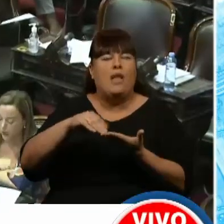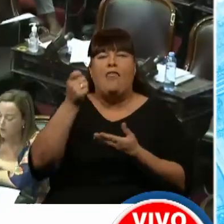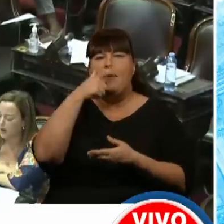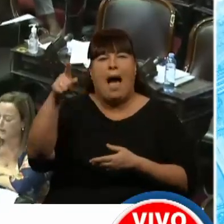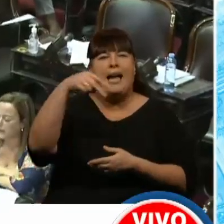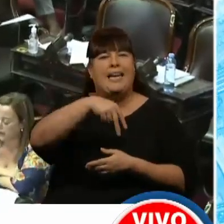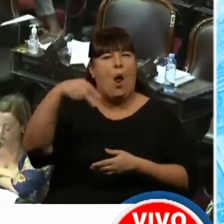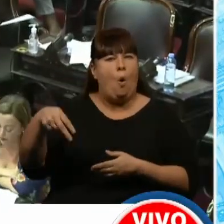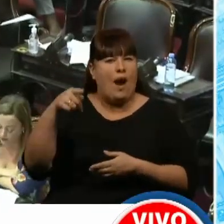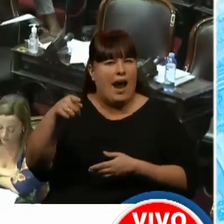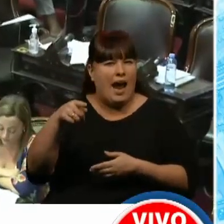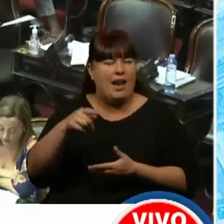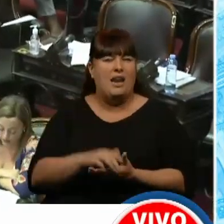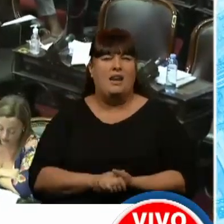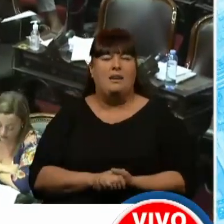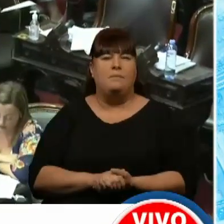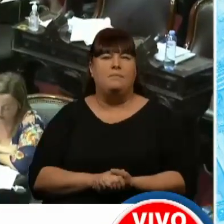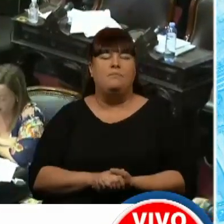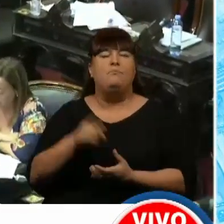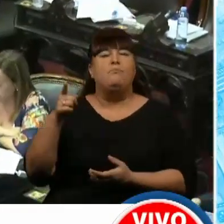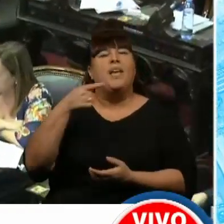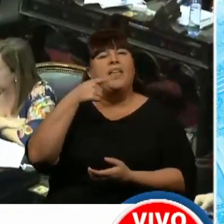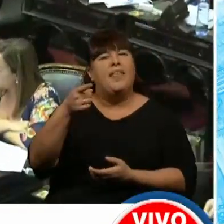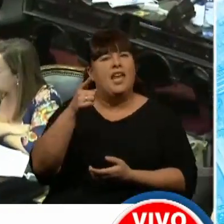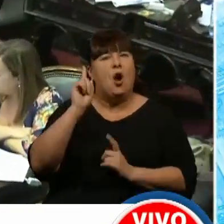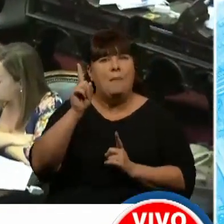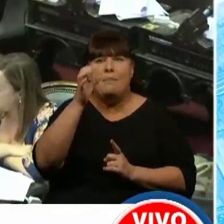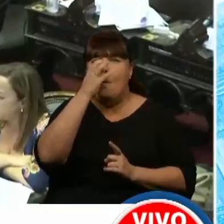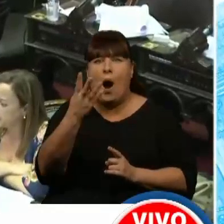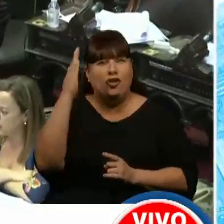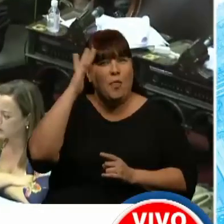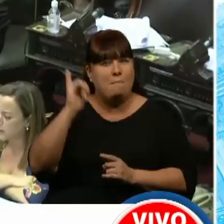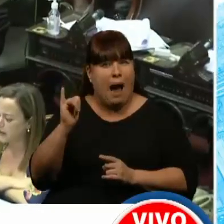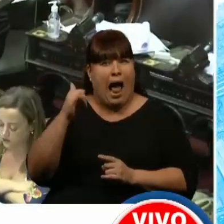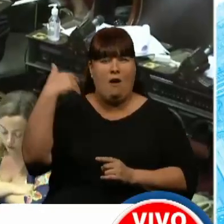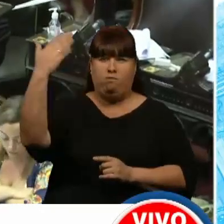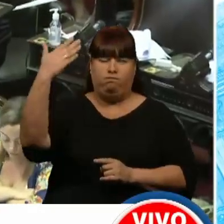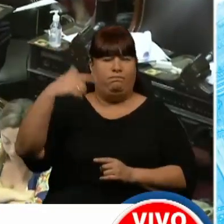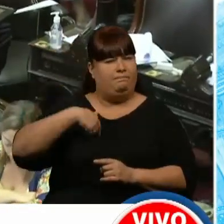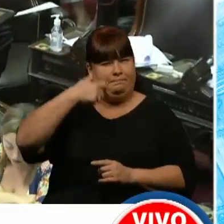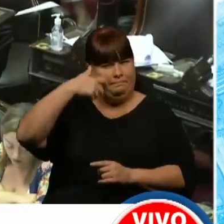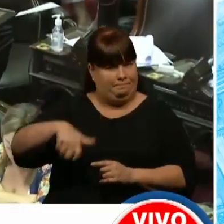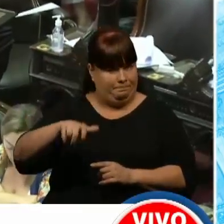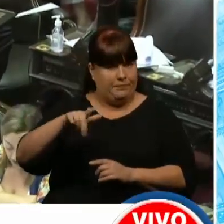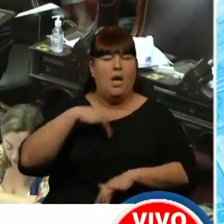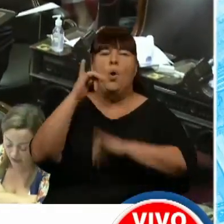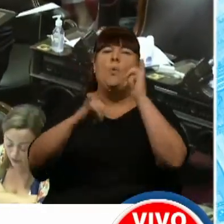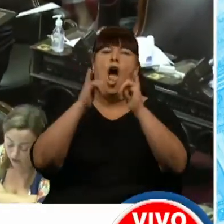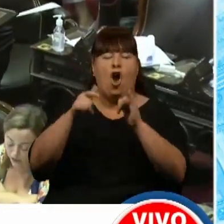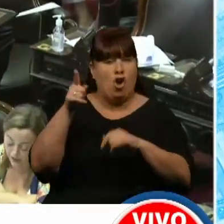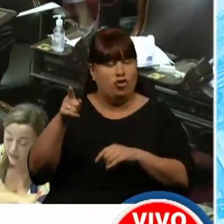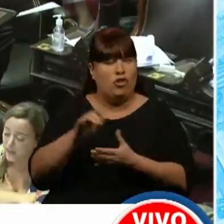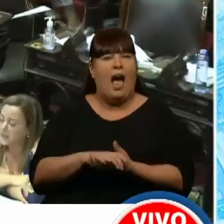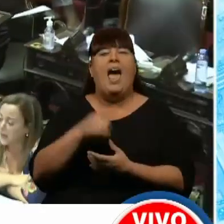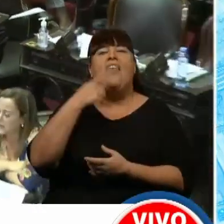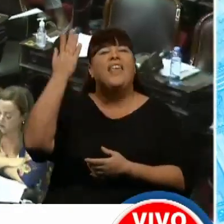macrista de Neuquén, que hizo el mismo 24 de marzo. Déjenme contarles que quienes